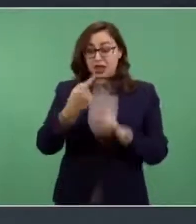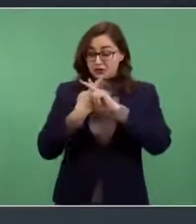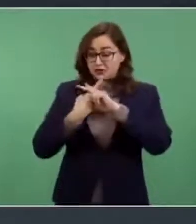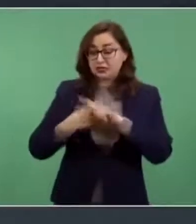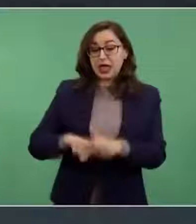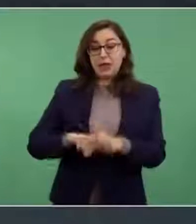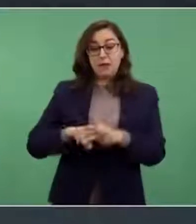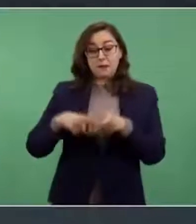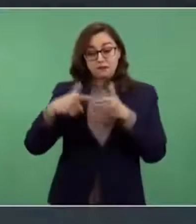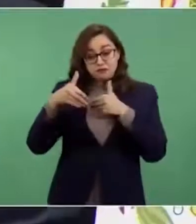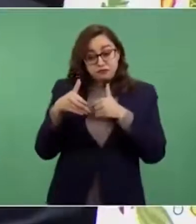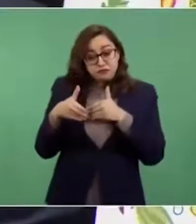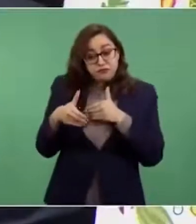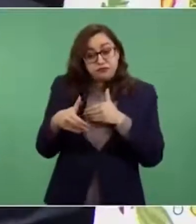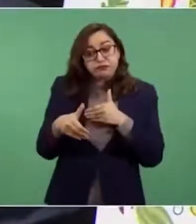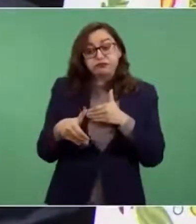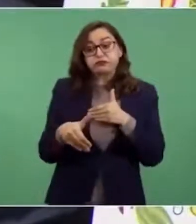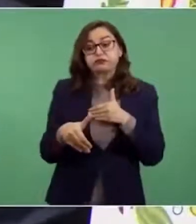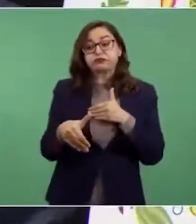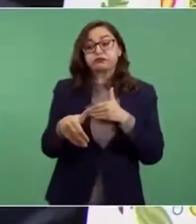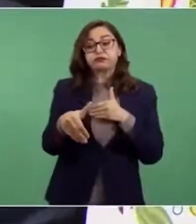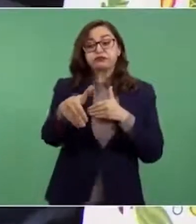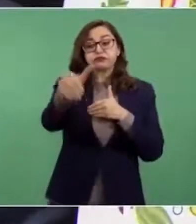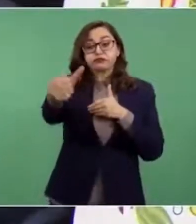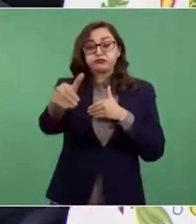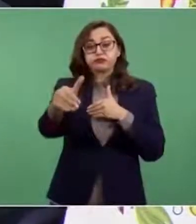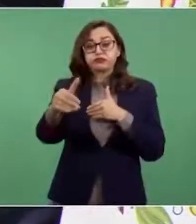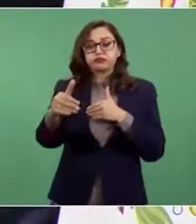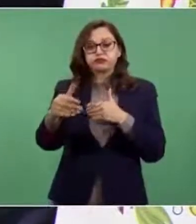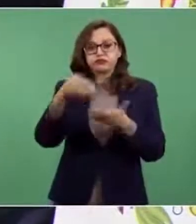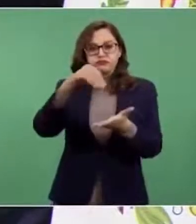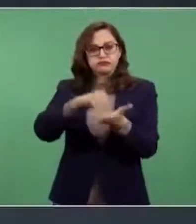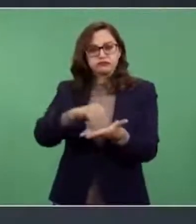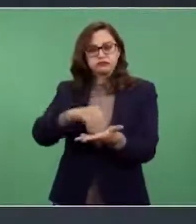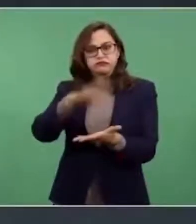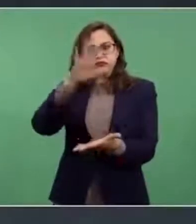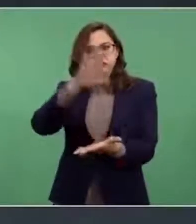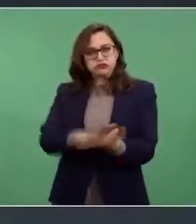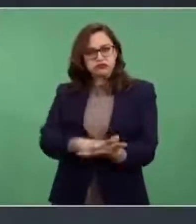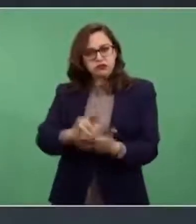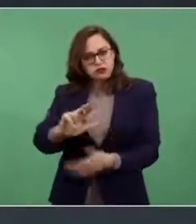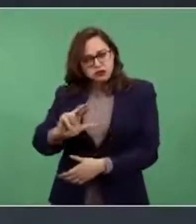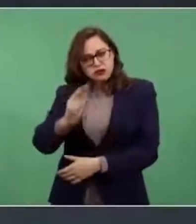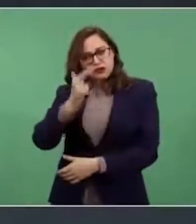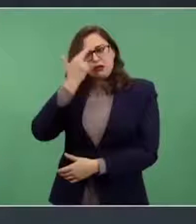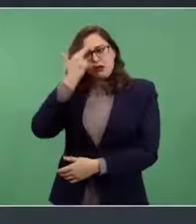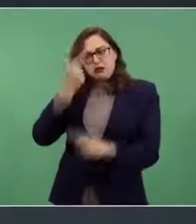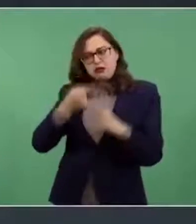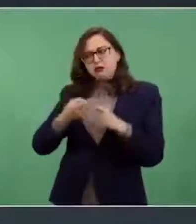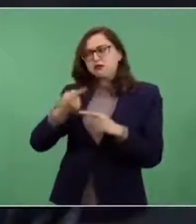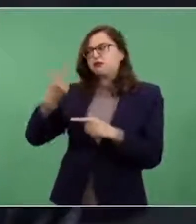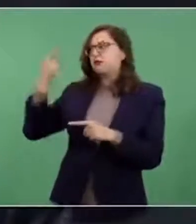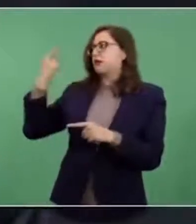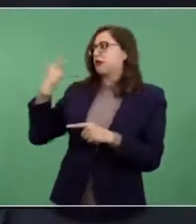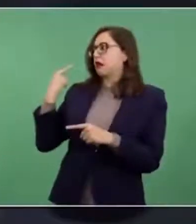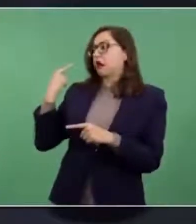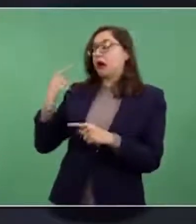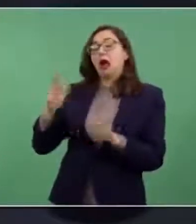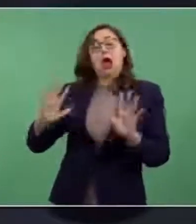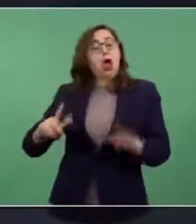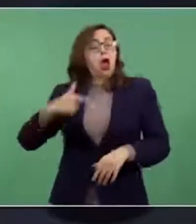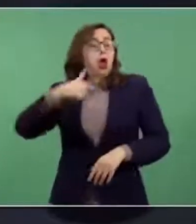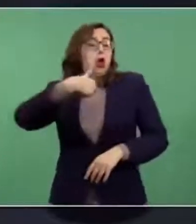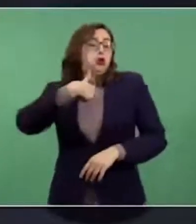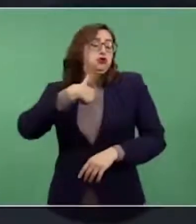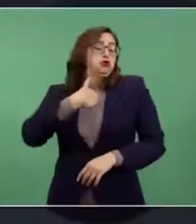establecer en nuestro país un precedente. Nada de que me eligieron por